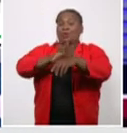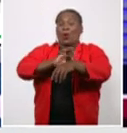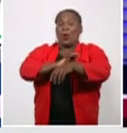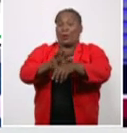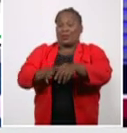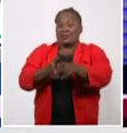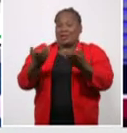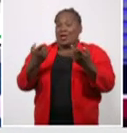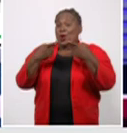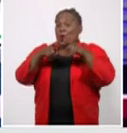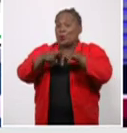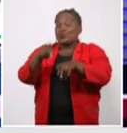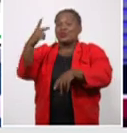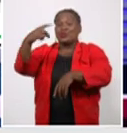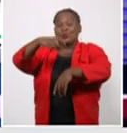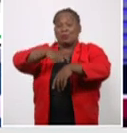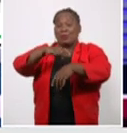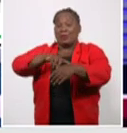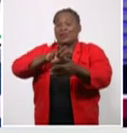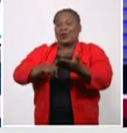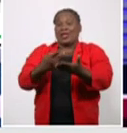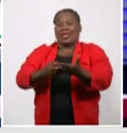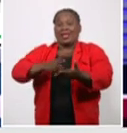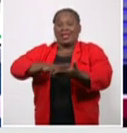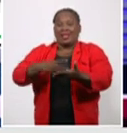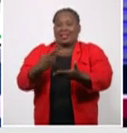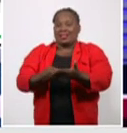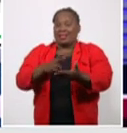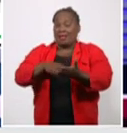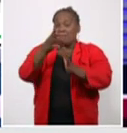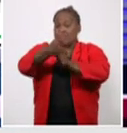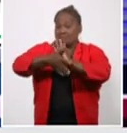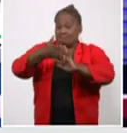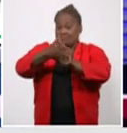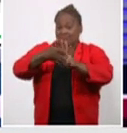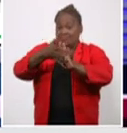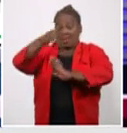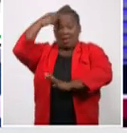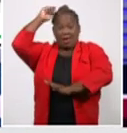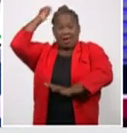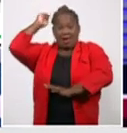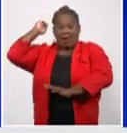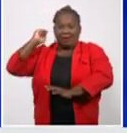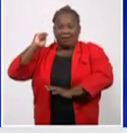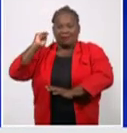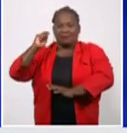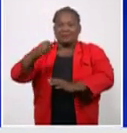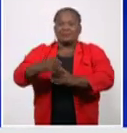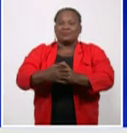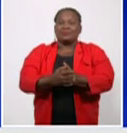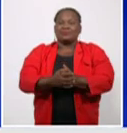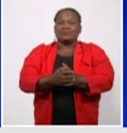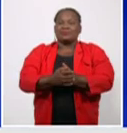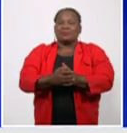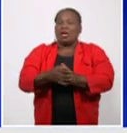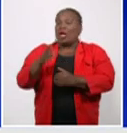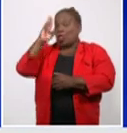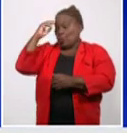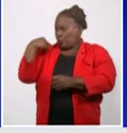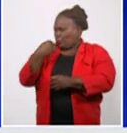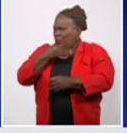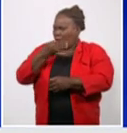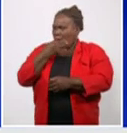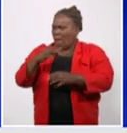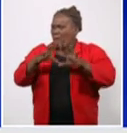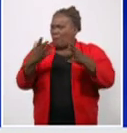en este segundo momento la intérprete de lengua de señas, Ania Reigada, bienvenida. Y doctor, el mundo sigue en una